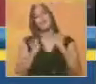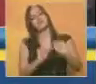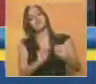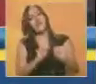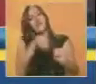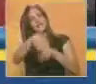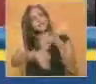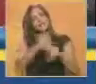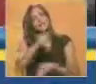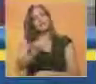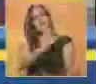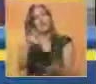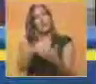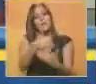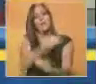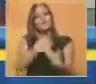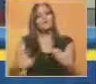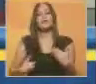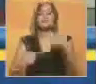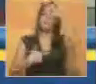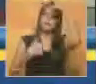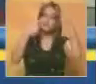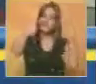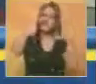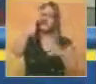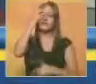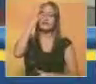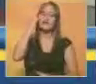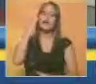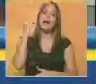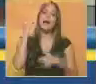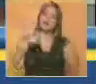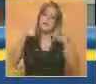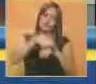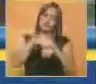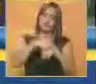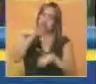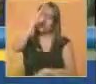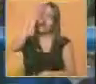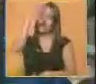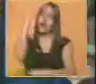declaraciones en contra del presidente de la República, de la Asamblea Nacional, Diosdado Cabello.